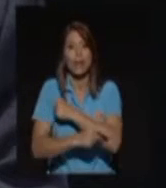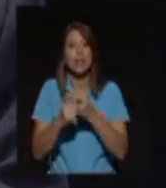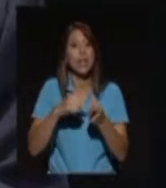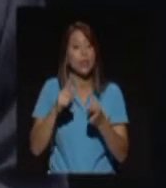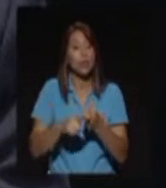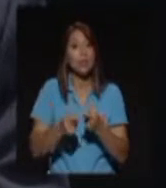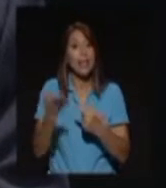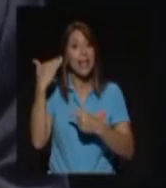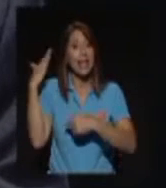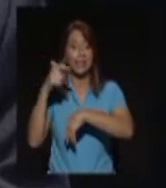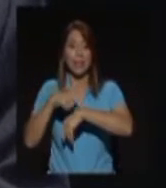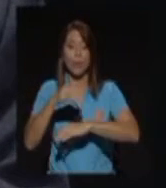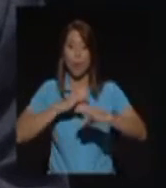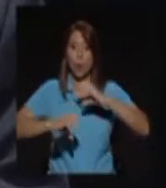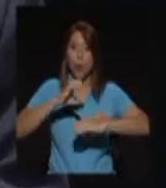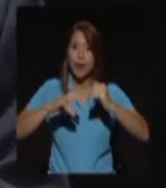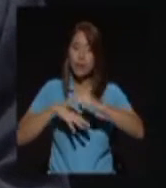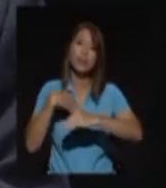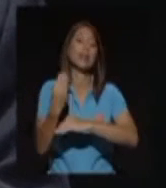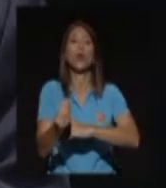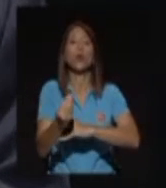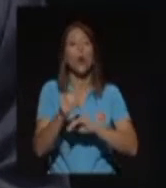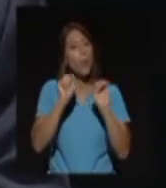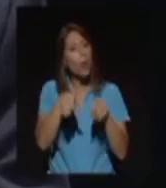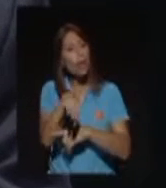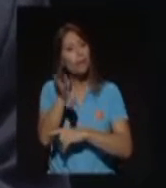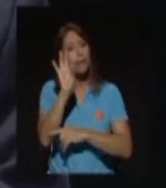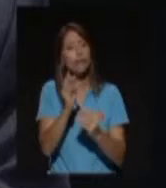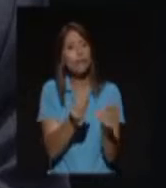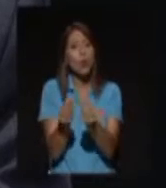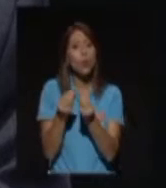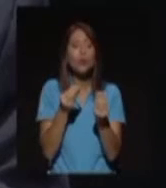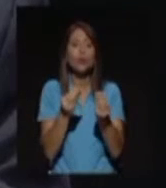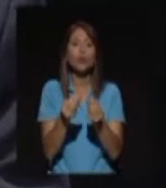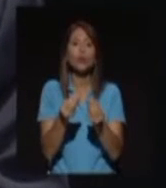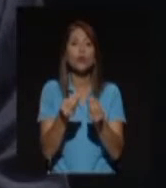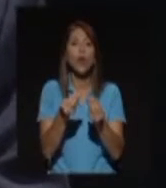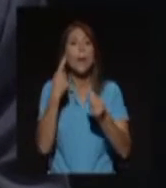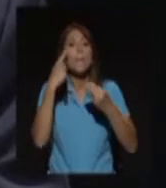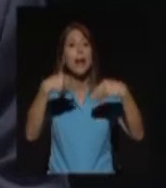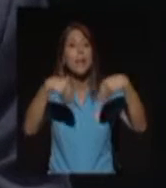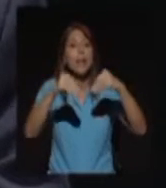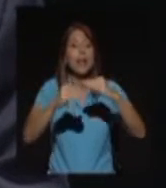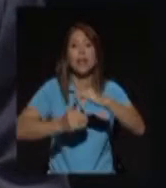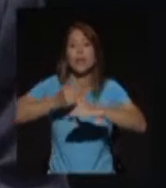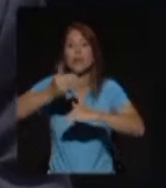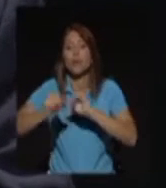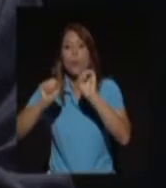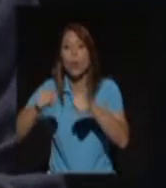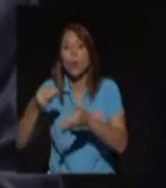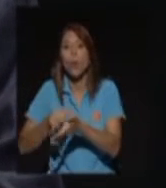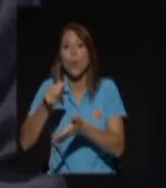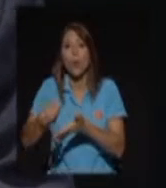comercio exterior, el encontrar productos de exportación para poder importar lo que Costa Rica no